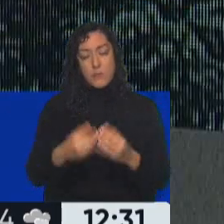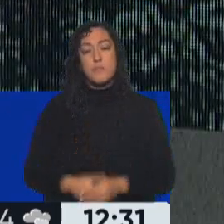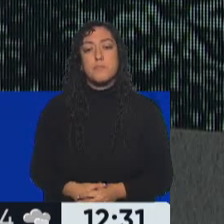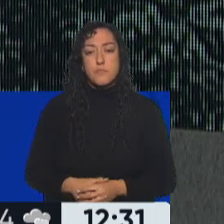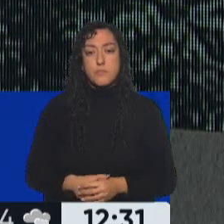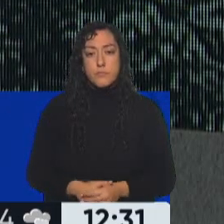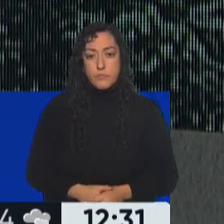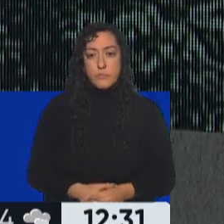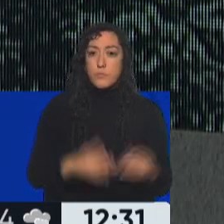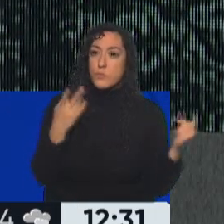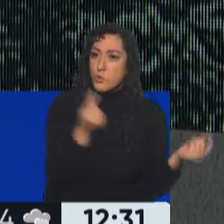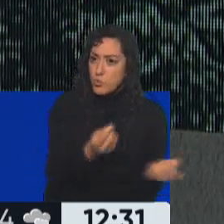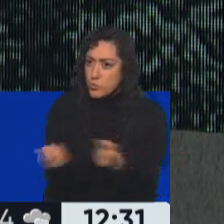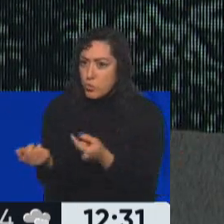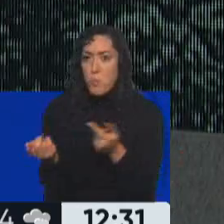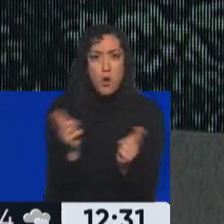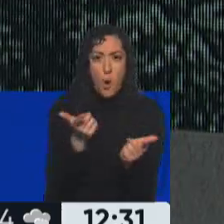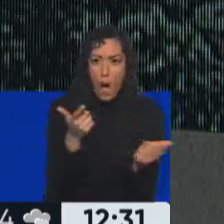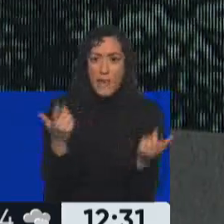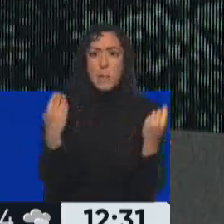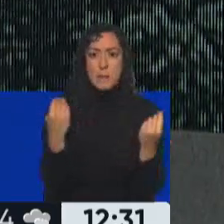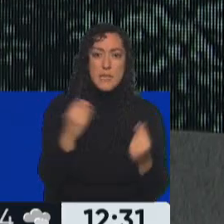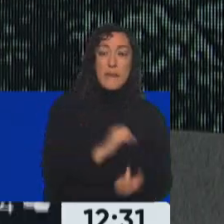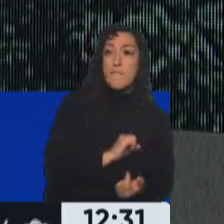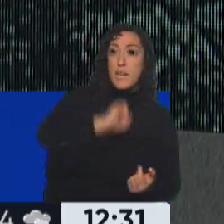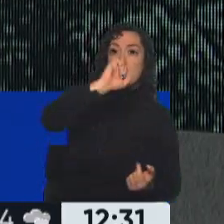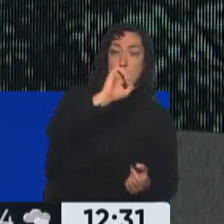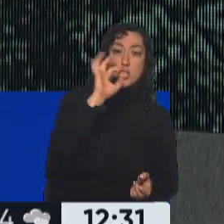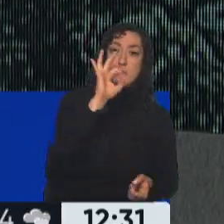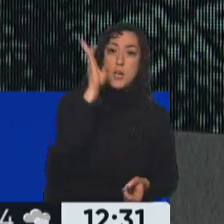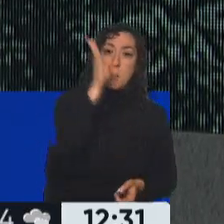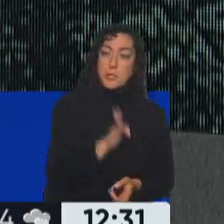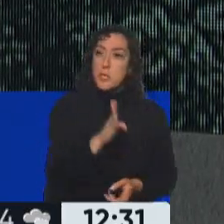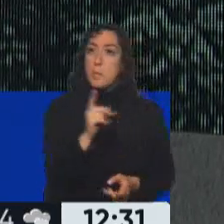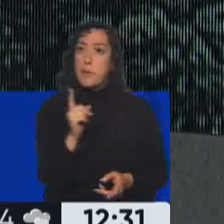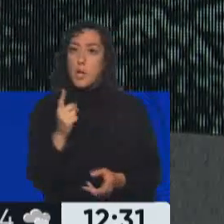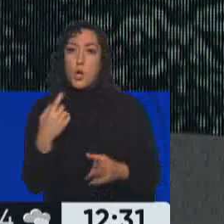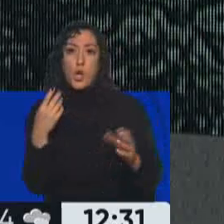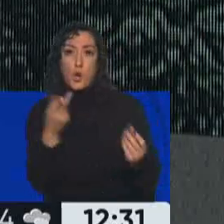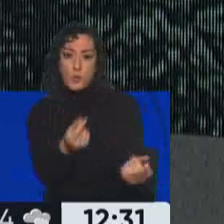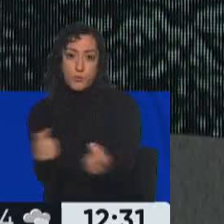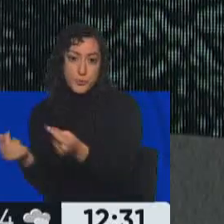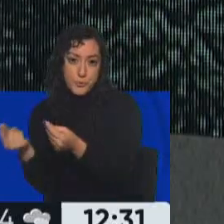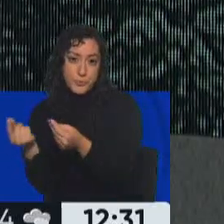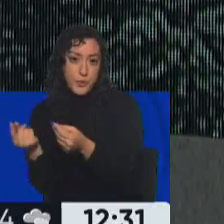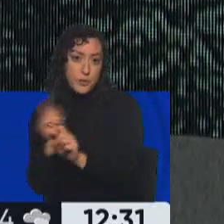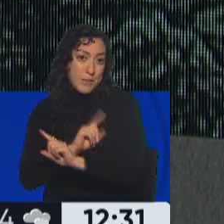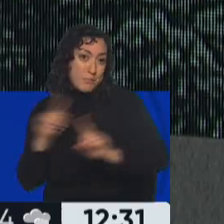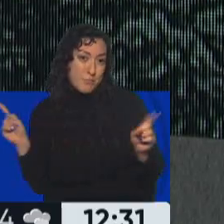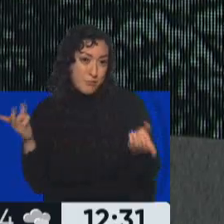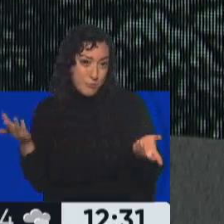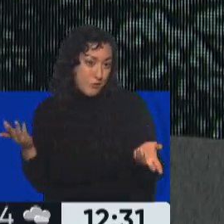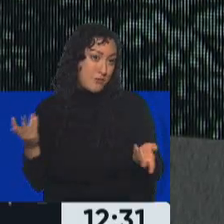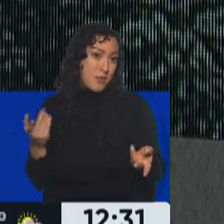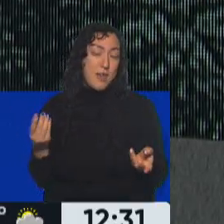falta de consumo? Porque decimos inflación cero, Sí. pero también se habla de una baja de consumo muy importante, entre otras cosas en alimentos. ¿Cuánto